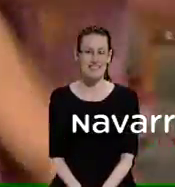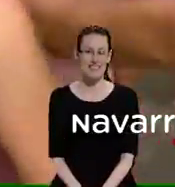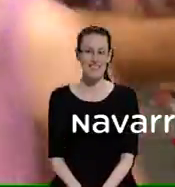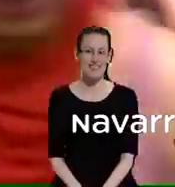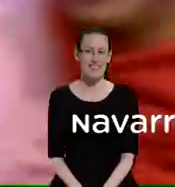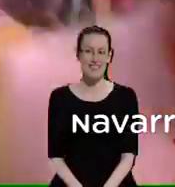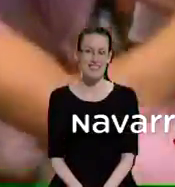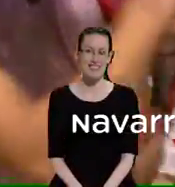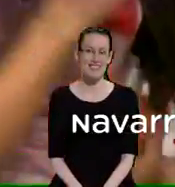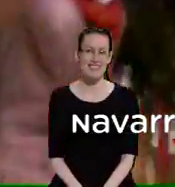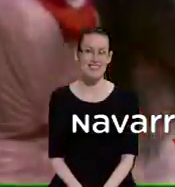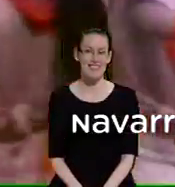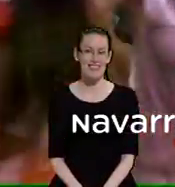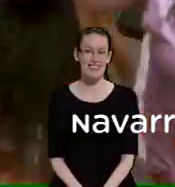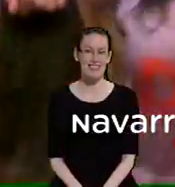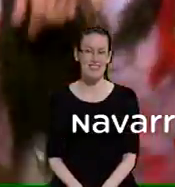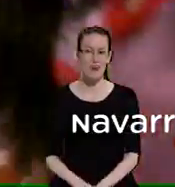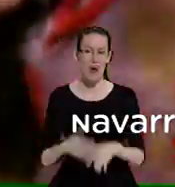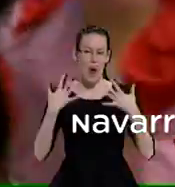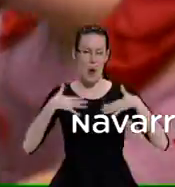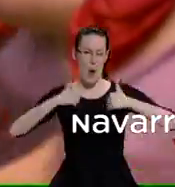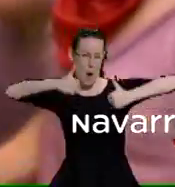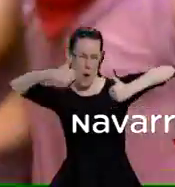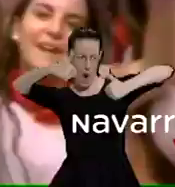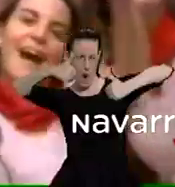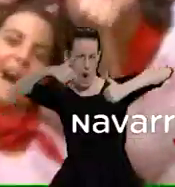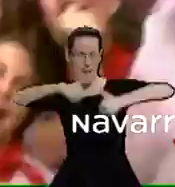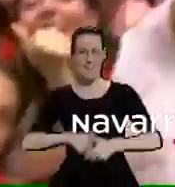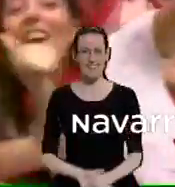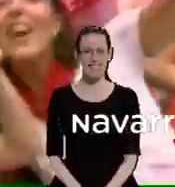tele! ¡Que viene de la roca!